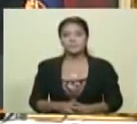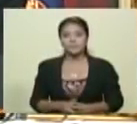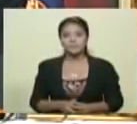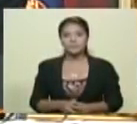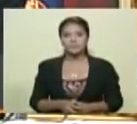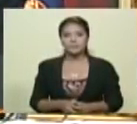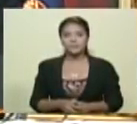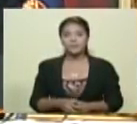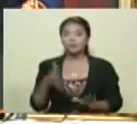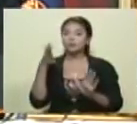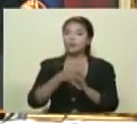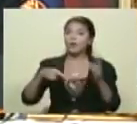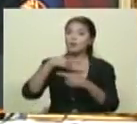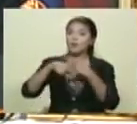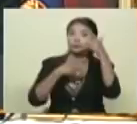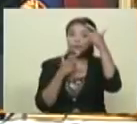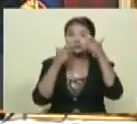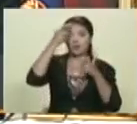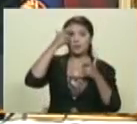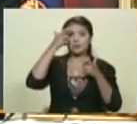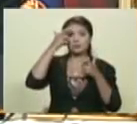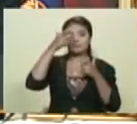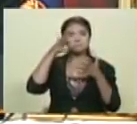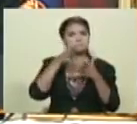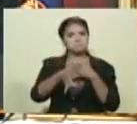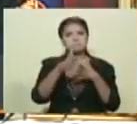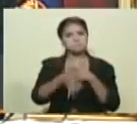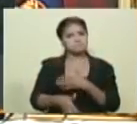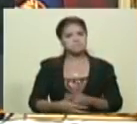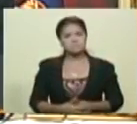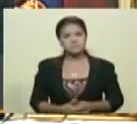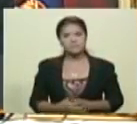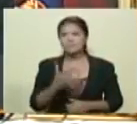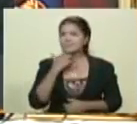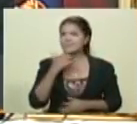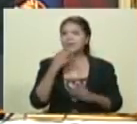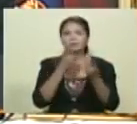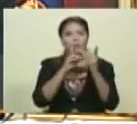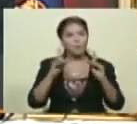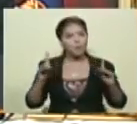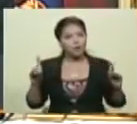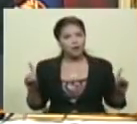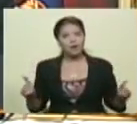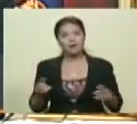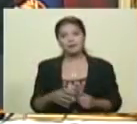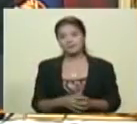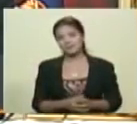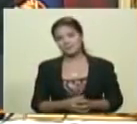Carácter de la revolución chavista, un carácter democrático